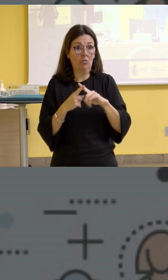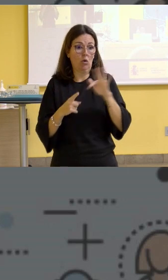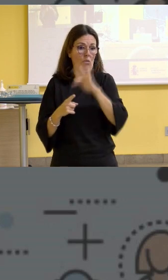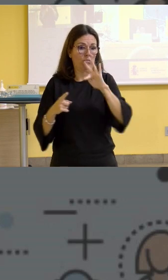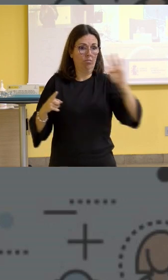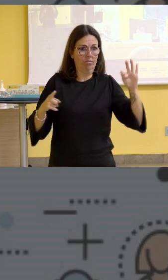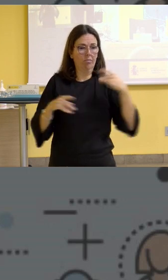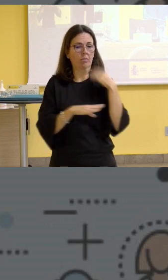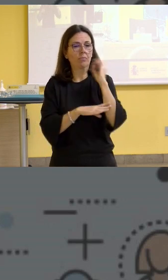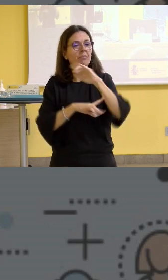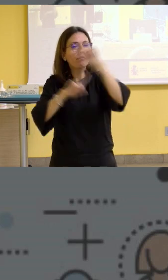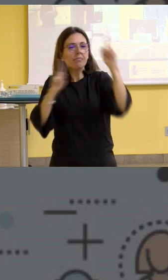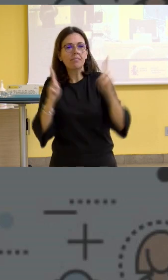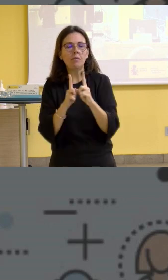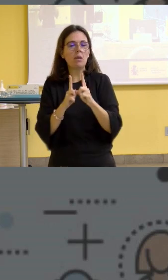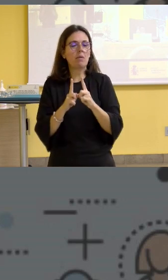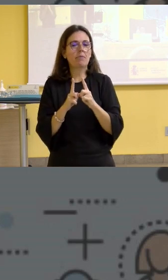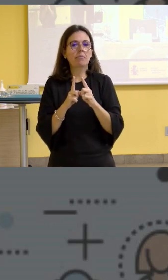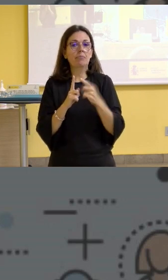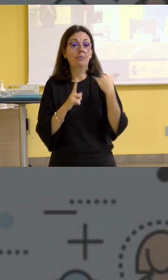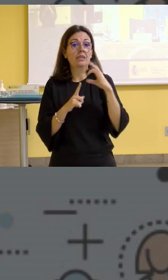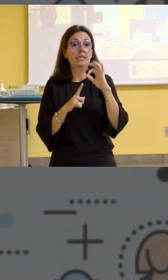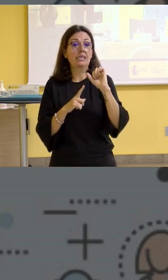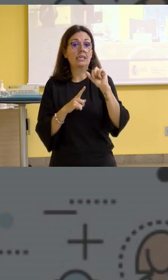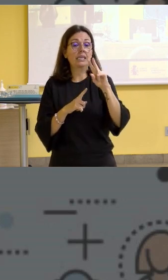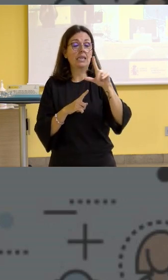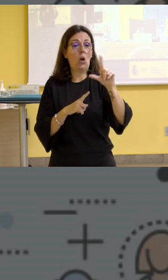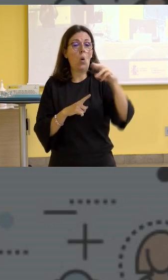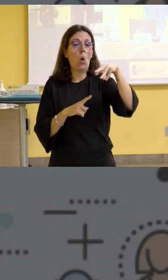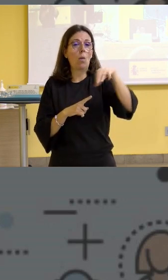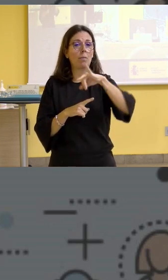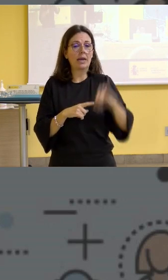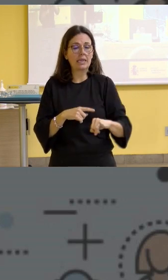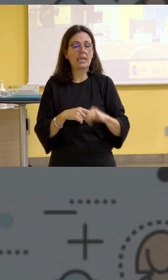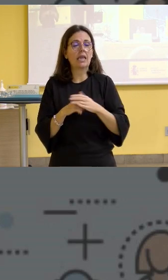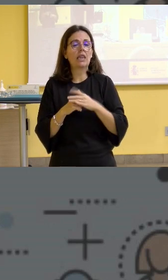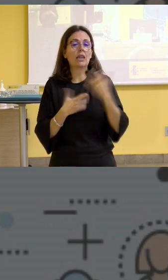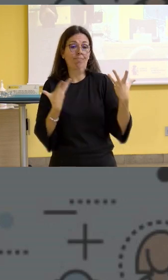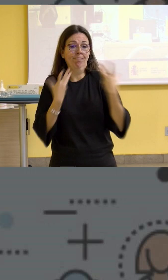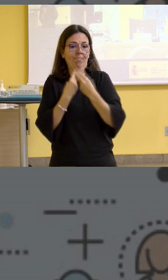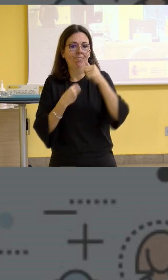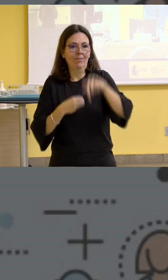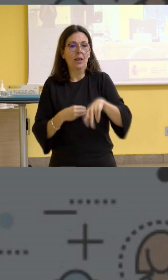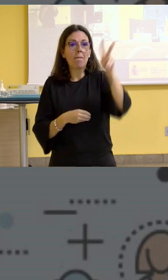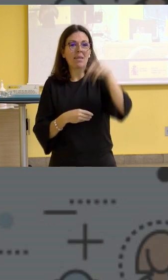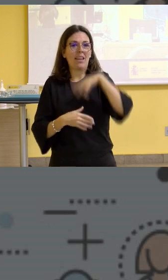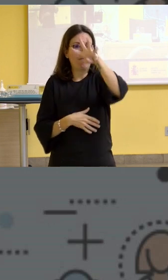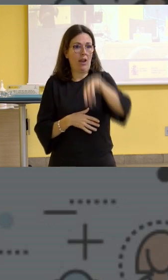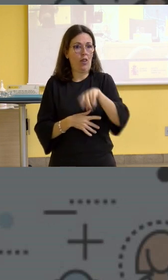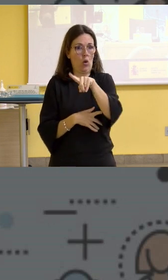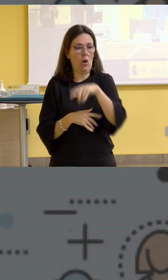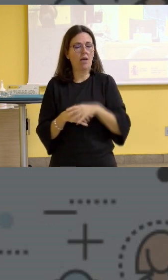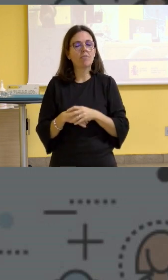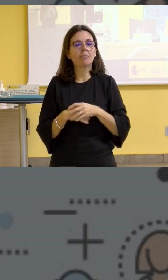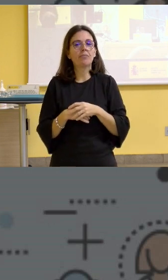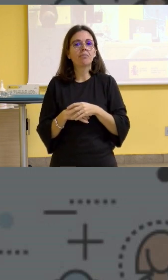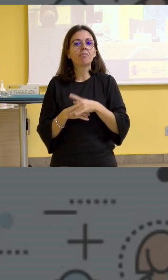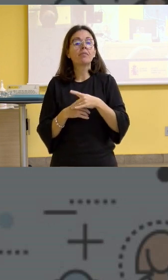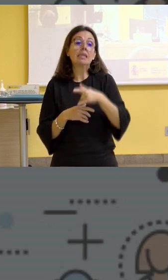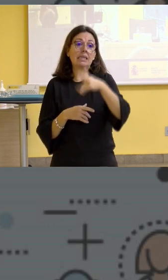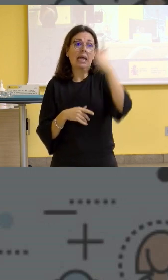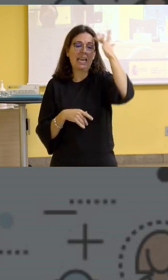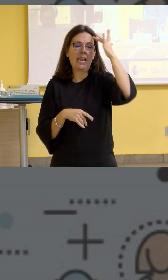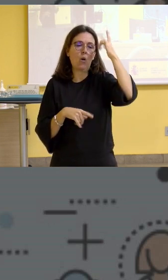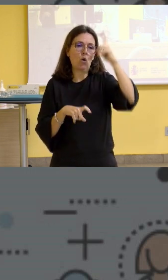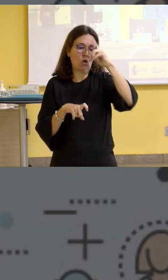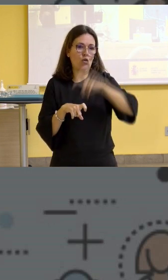otro. Y muy brevemente, Saúl Martínez Horta, que nos acompaña, que viene desde Barcelona. Él es